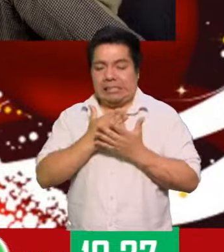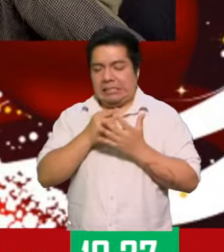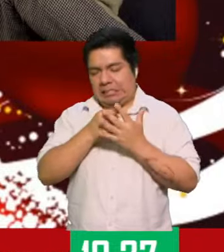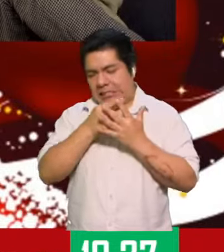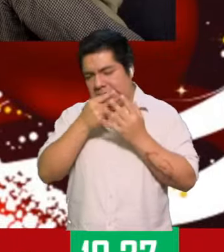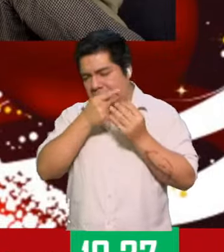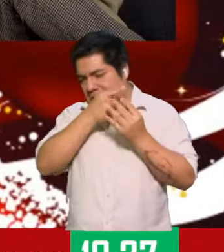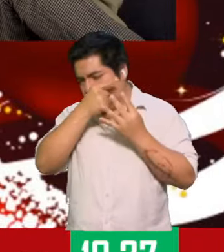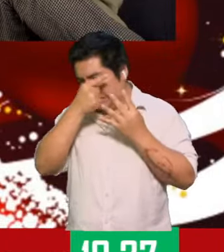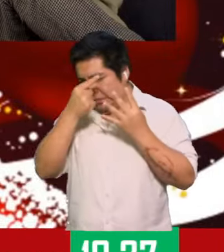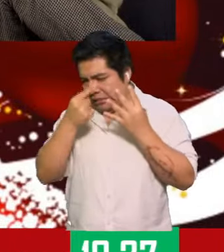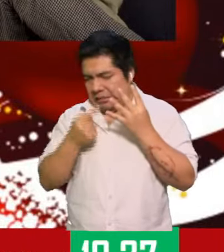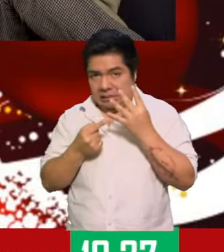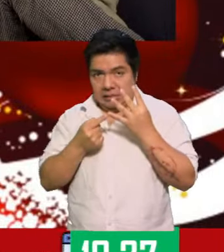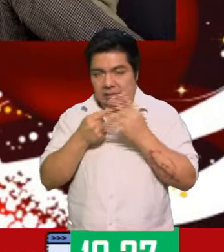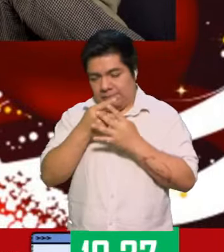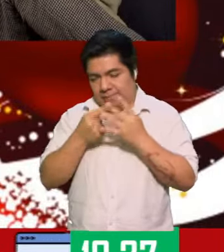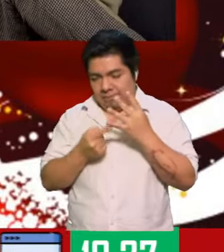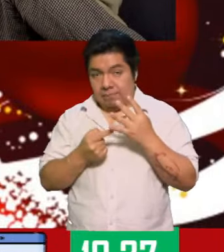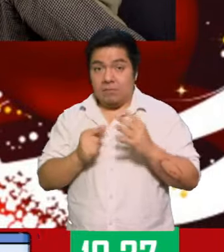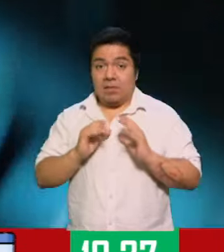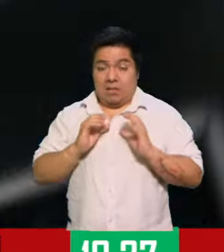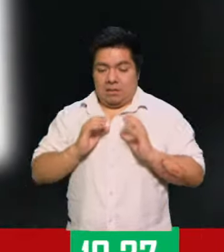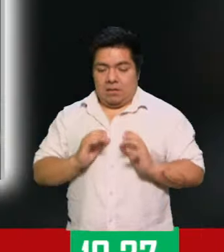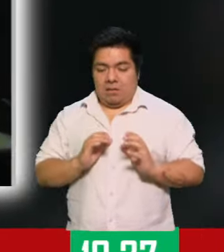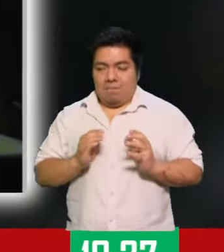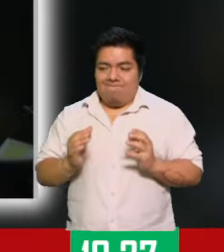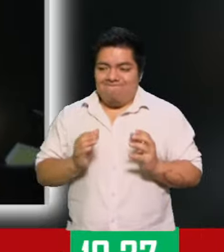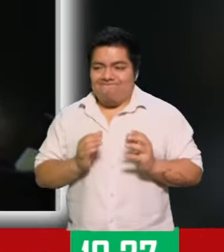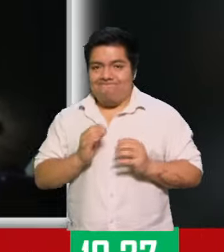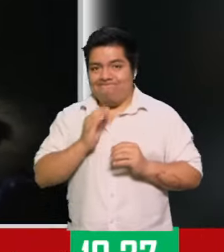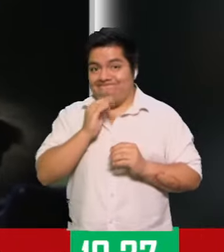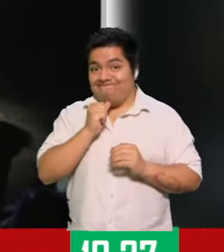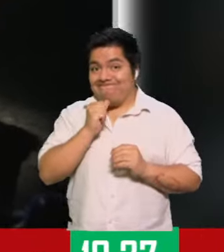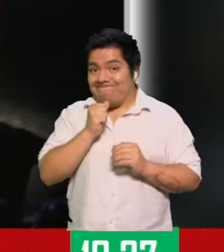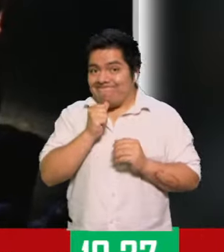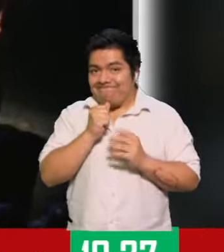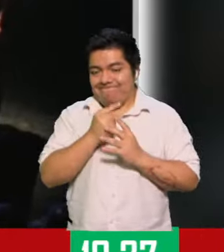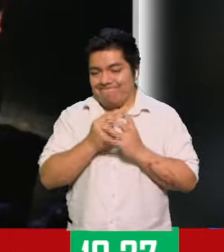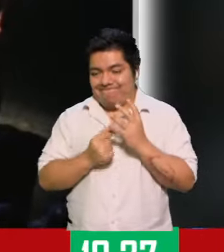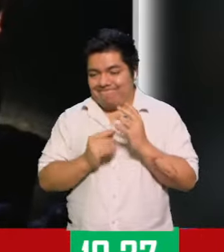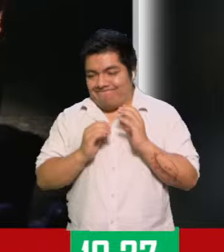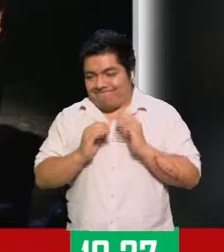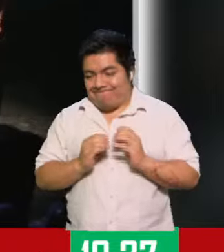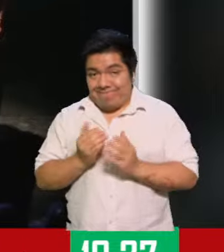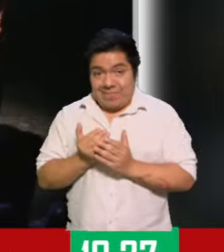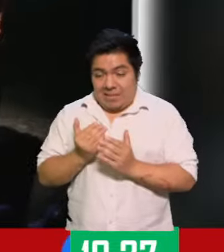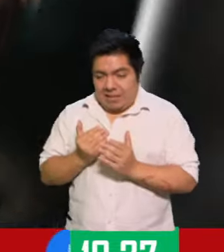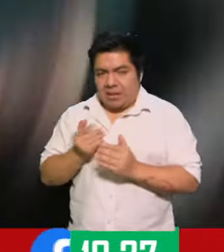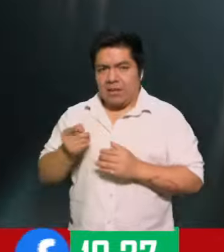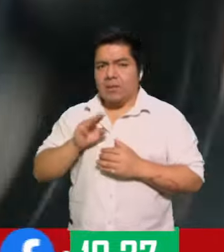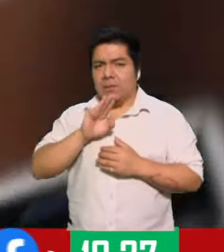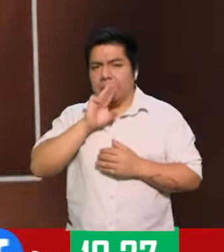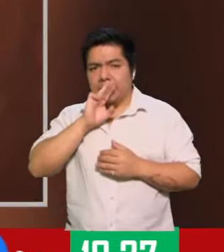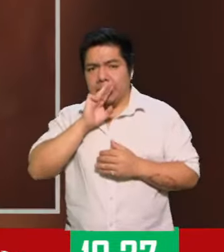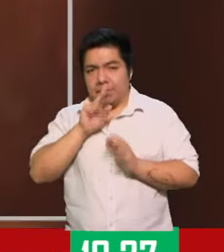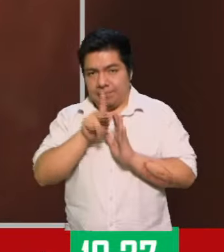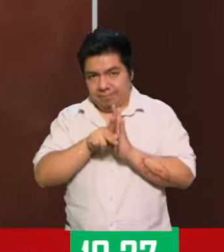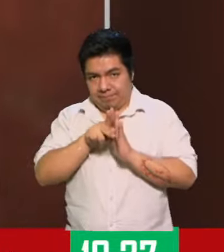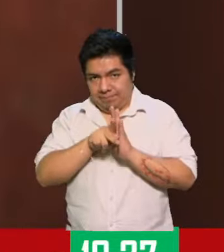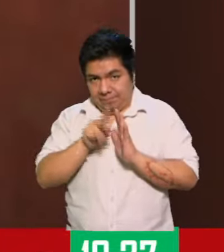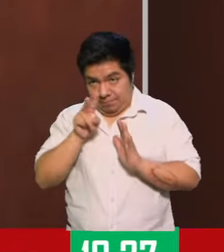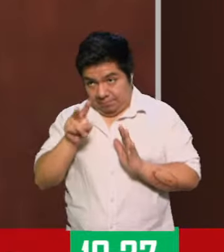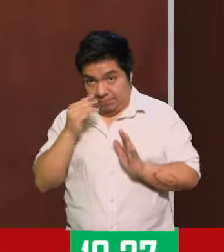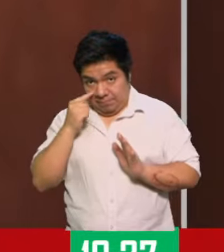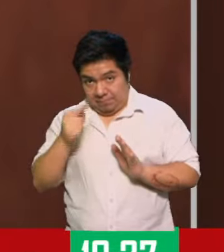implicaciones que que tenía de eso de que su cuerpo pues no reaccionaba como su como todo lo demás como solía y tu mami alcanzó a ver la película Sí sí